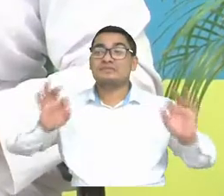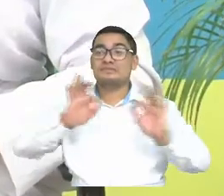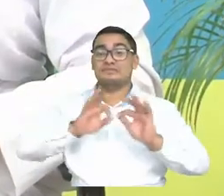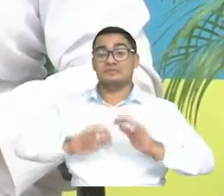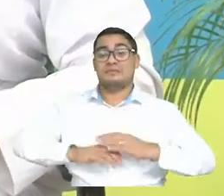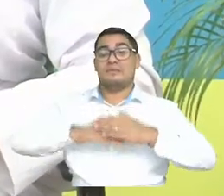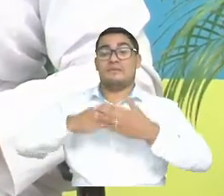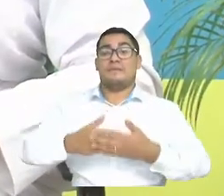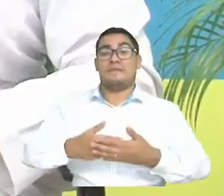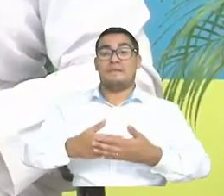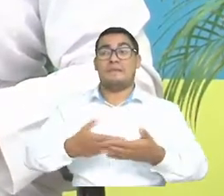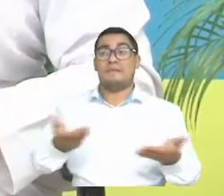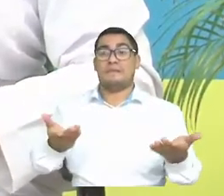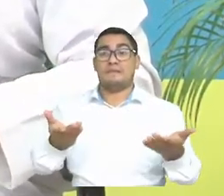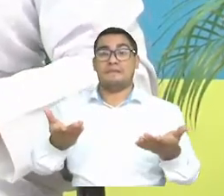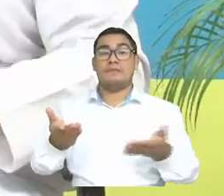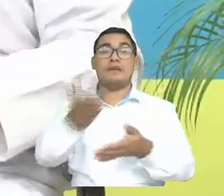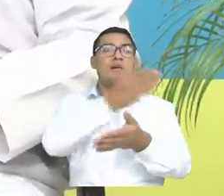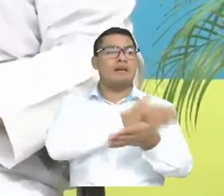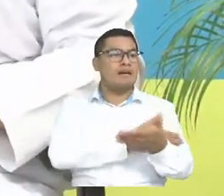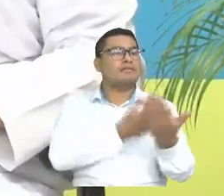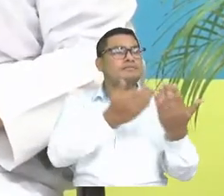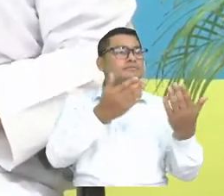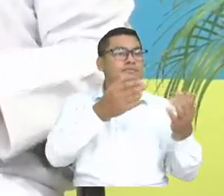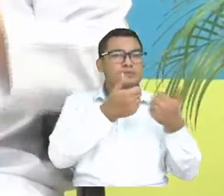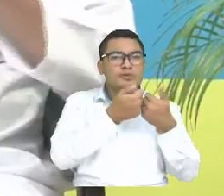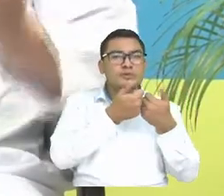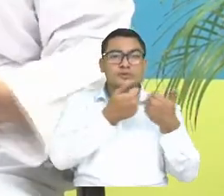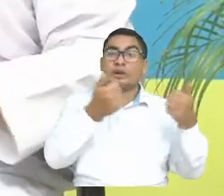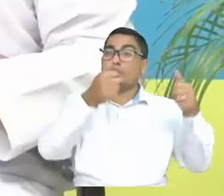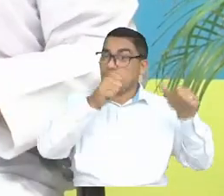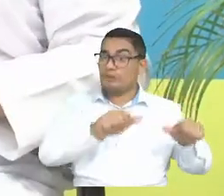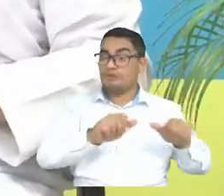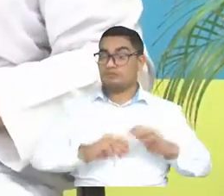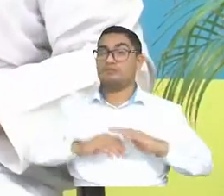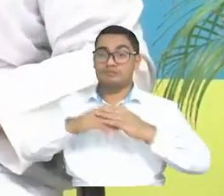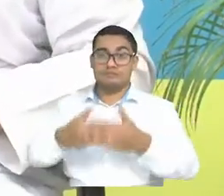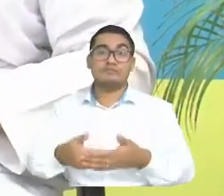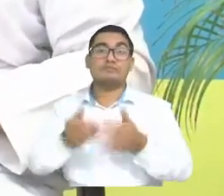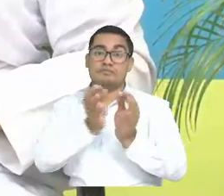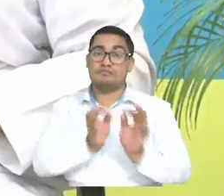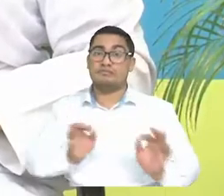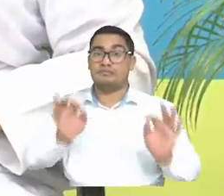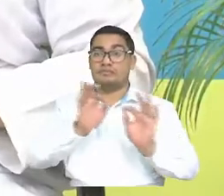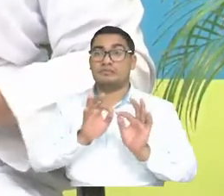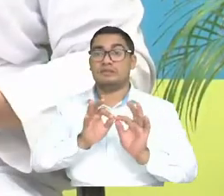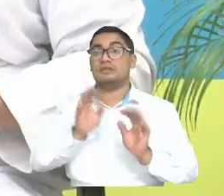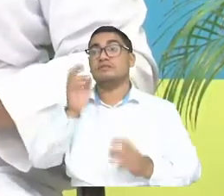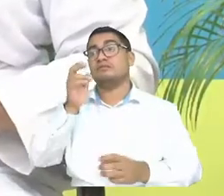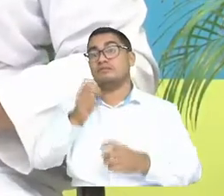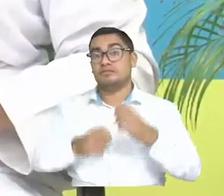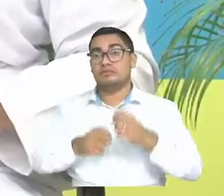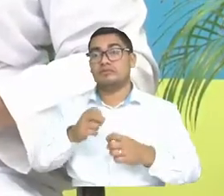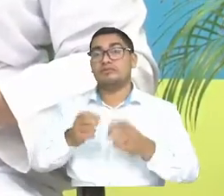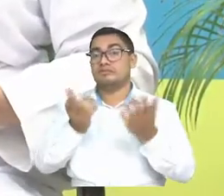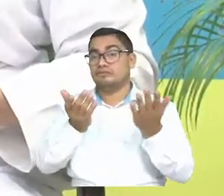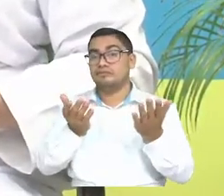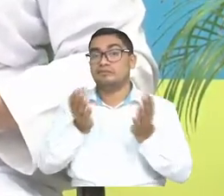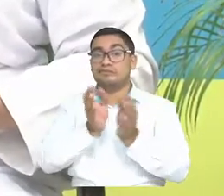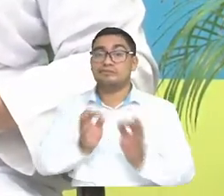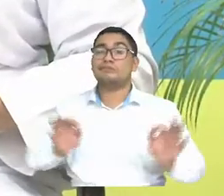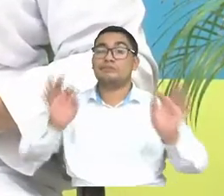para evitar las amenazas de parto prematuro, los partos prematuros o cualquier otra complicación que pueda haber dentro del embarazo, siempre tiene que